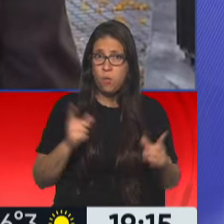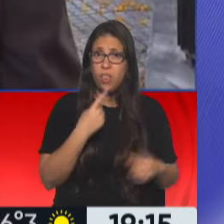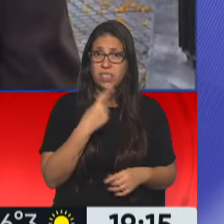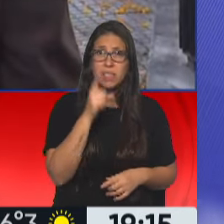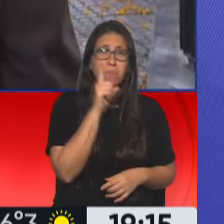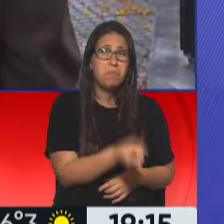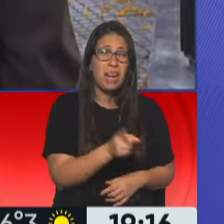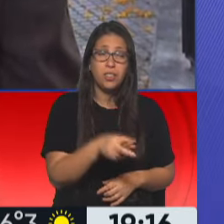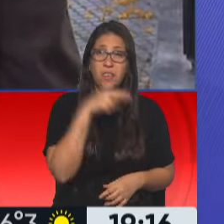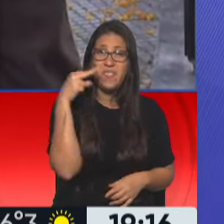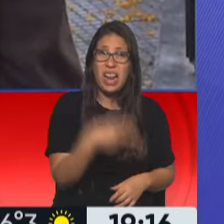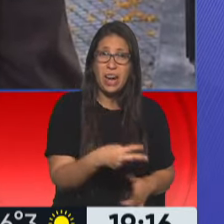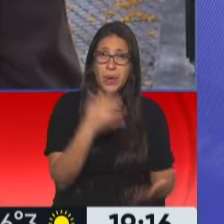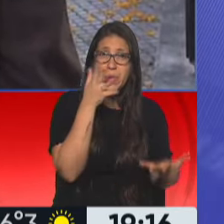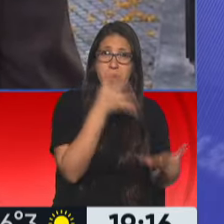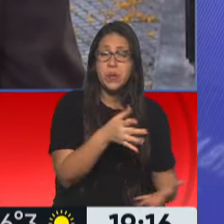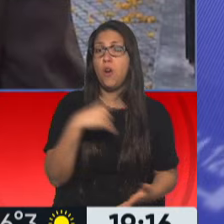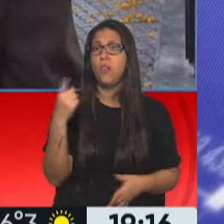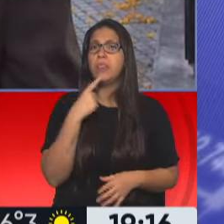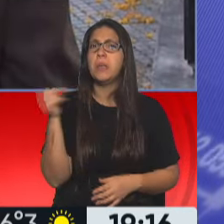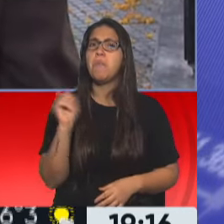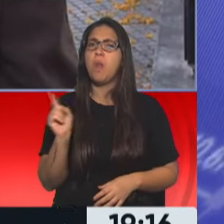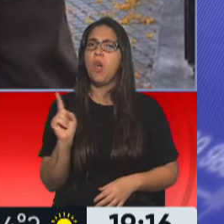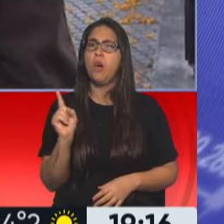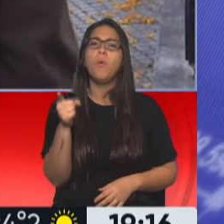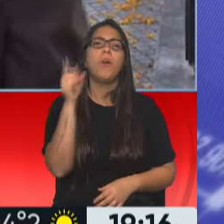tóxico, otros dicen que no. ¿Cuál es tu mirada al respecto?